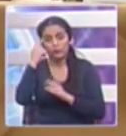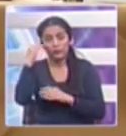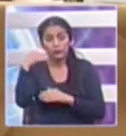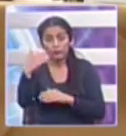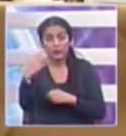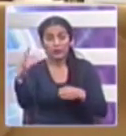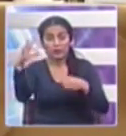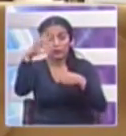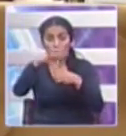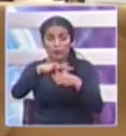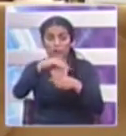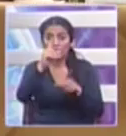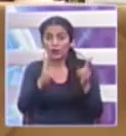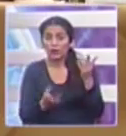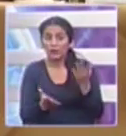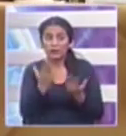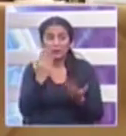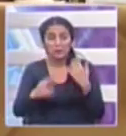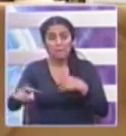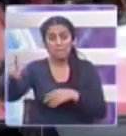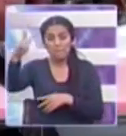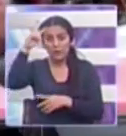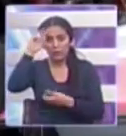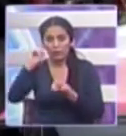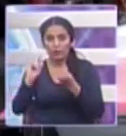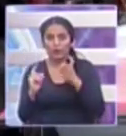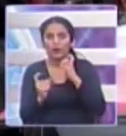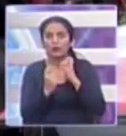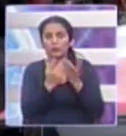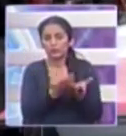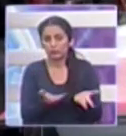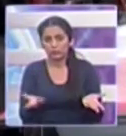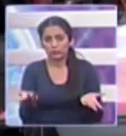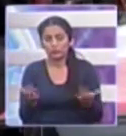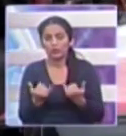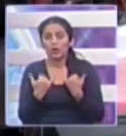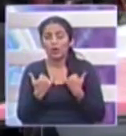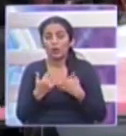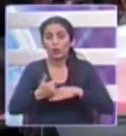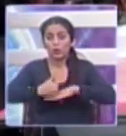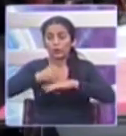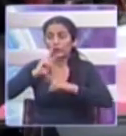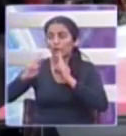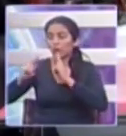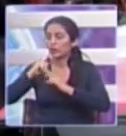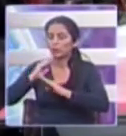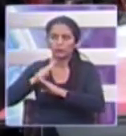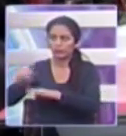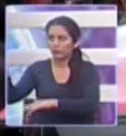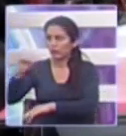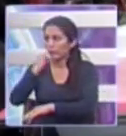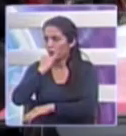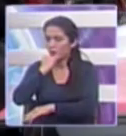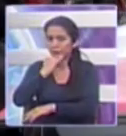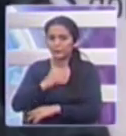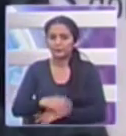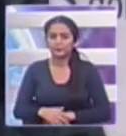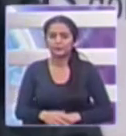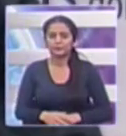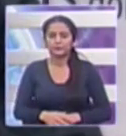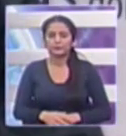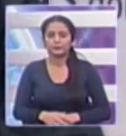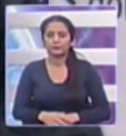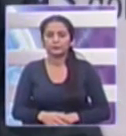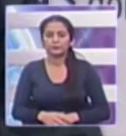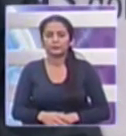un fraude. Esto, como ya se señaló, ha sido rechazado por las autoridades el día de hoy. Escuchemos sus intervenciones.